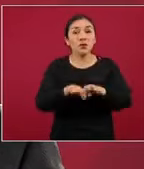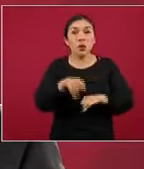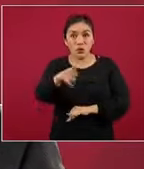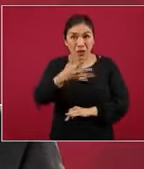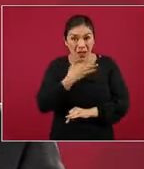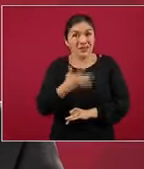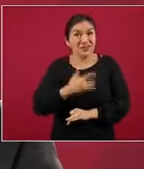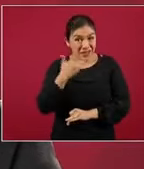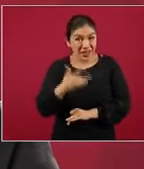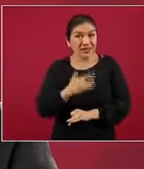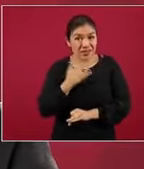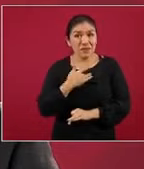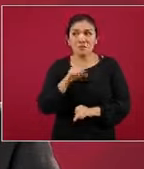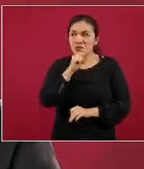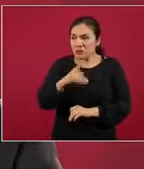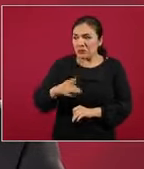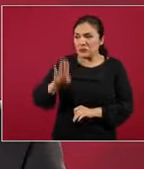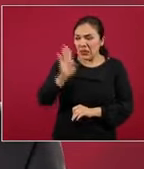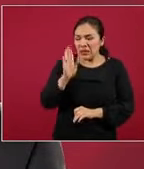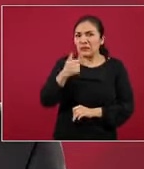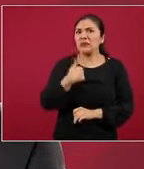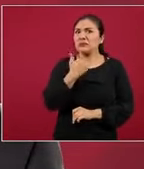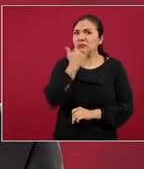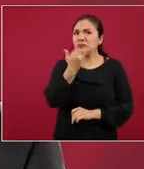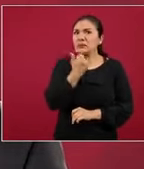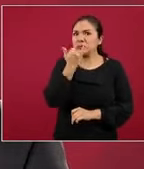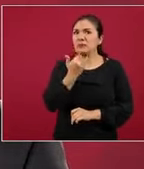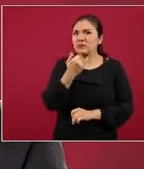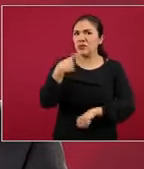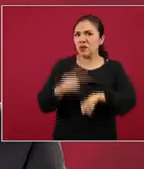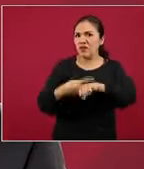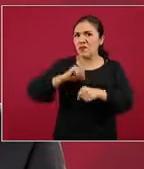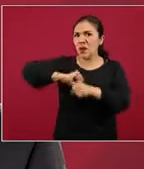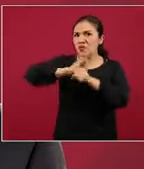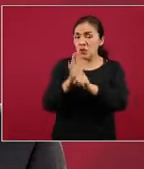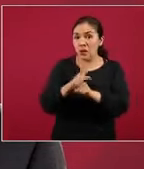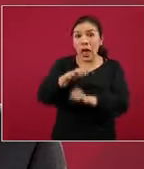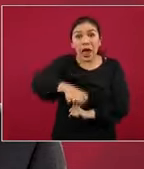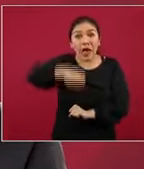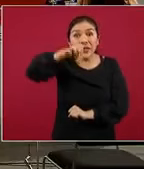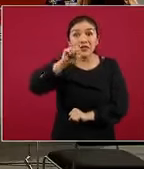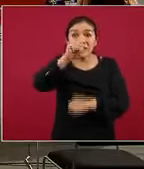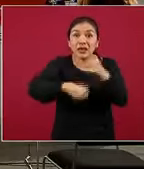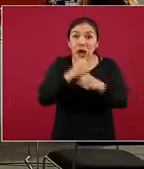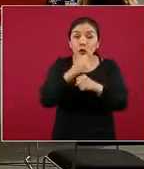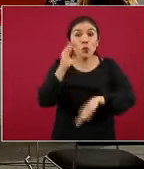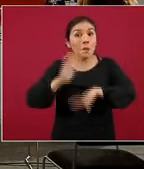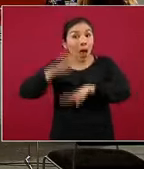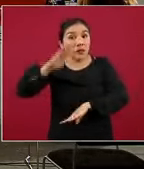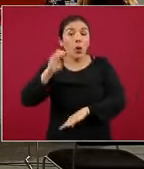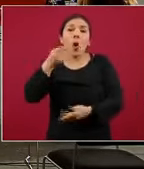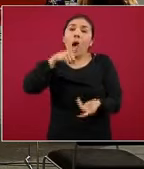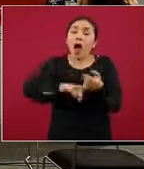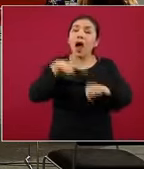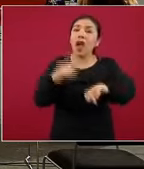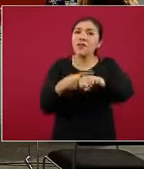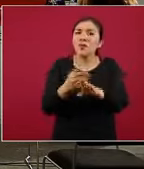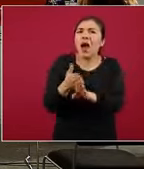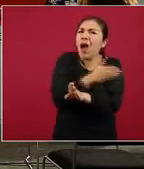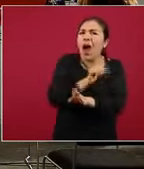tienen síntomas compatibles con COVID y se trata de una persona que tiene 60 o más años de edad o bien tiene enfermedades